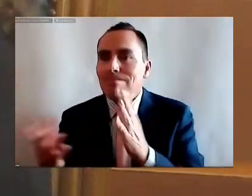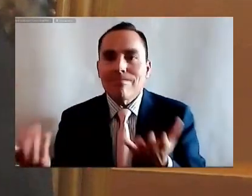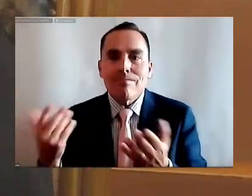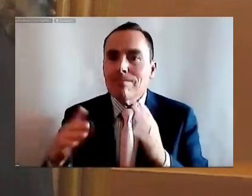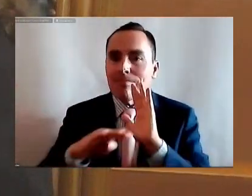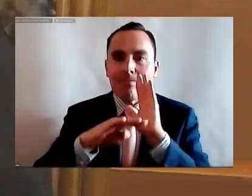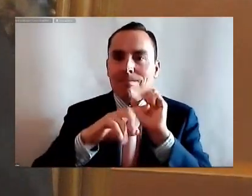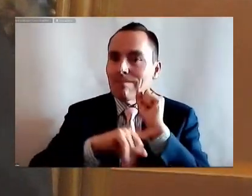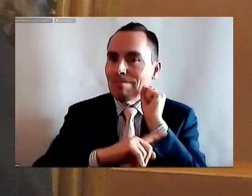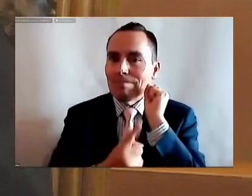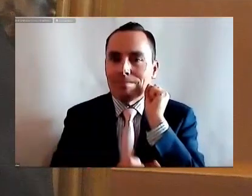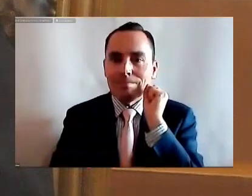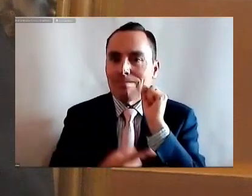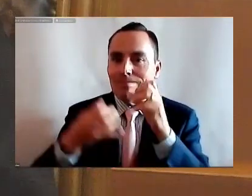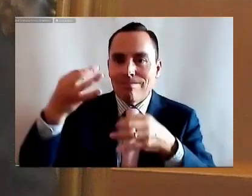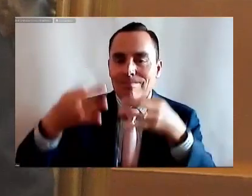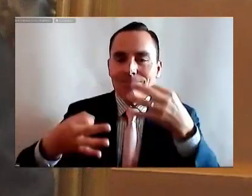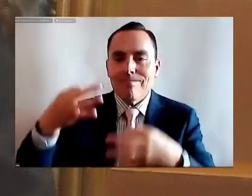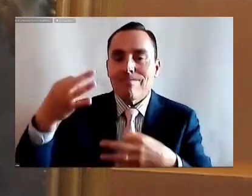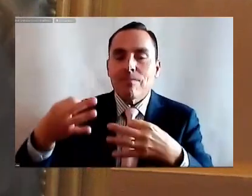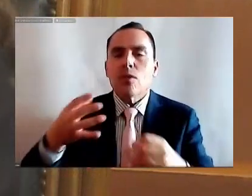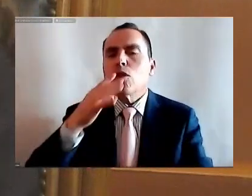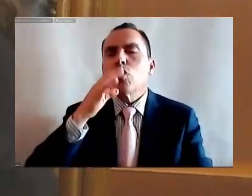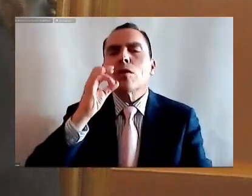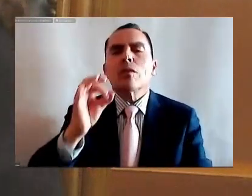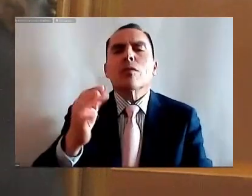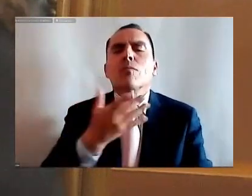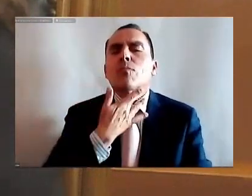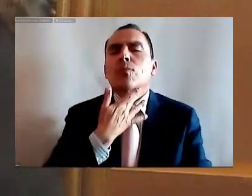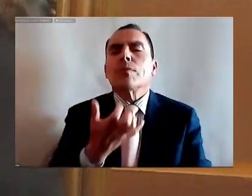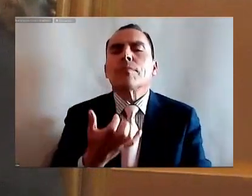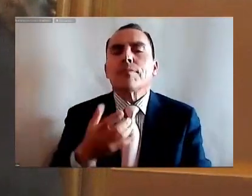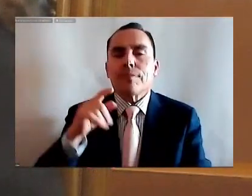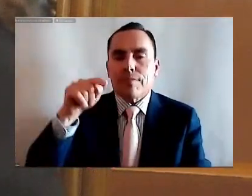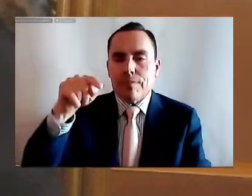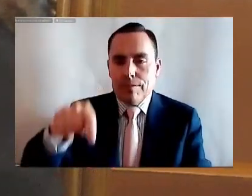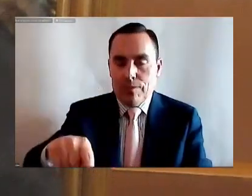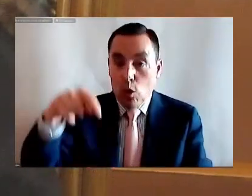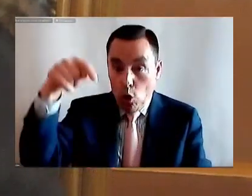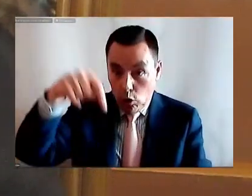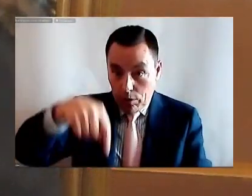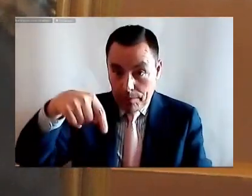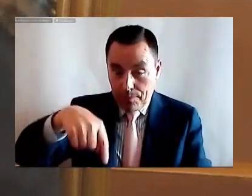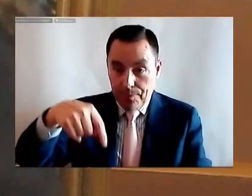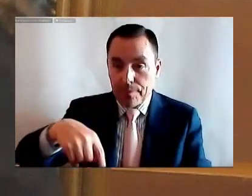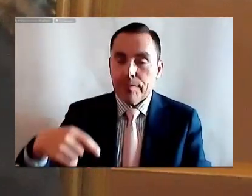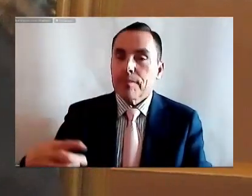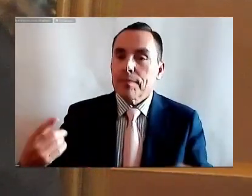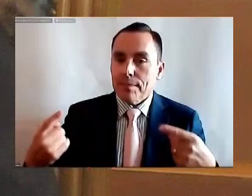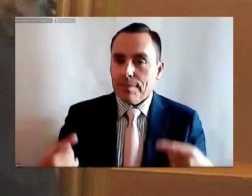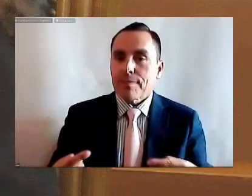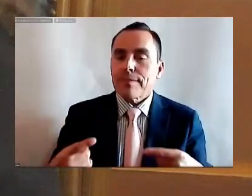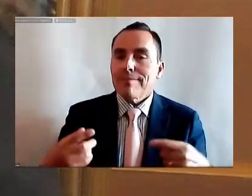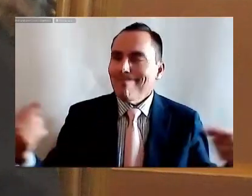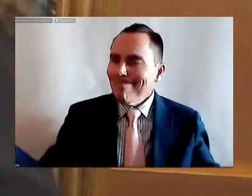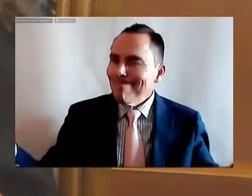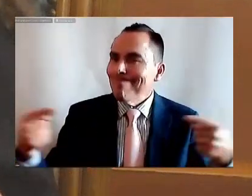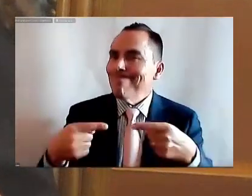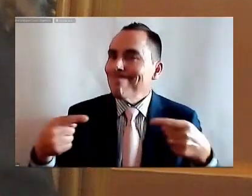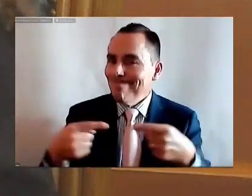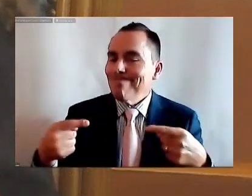Porque siempre me ha parecido interesante poner la contraposición, y es súper polémico siempre cuando uno lo